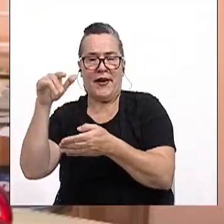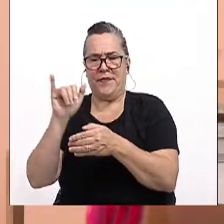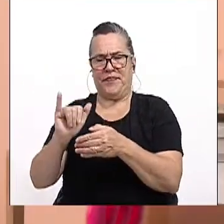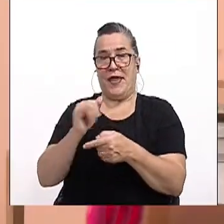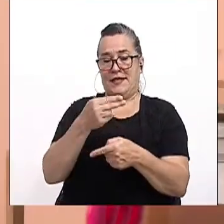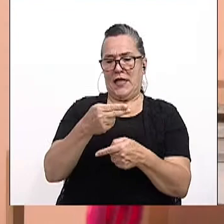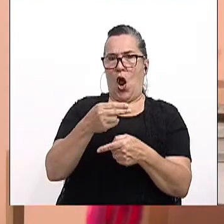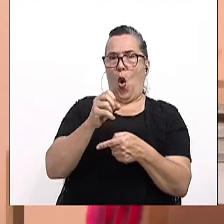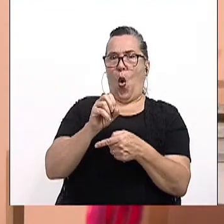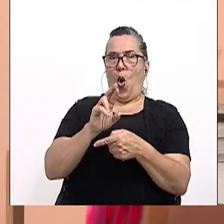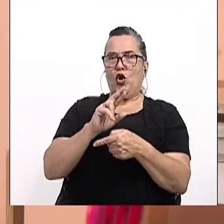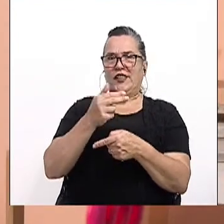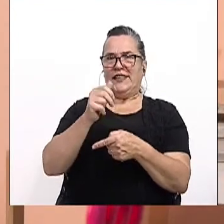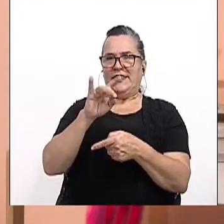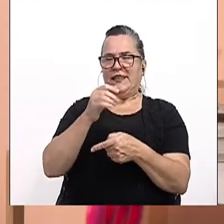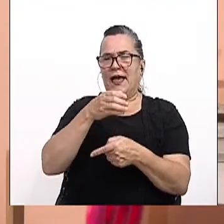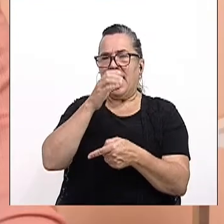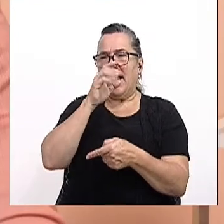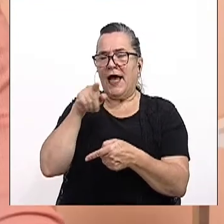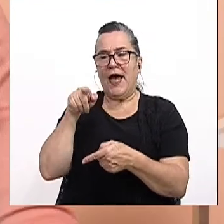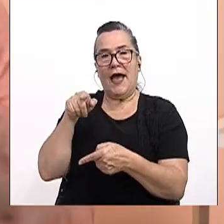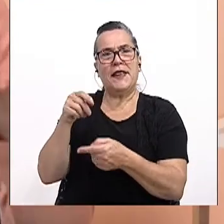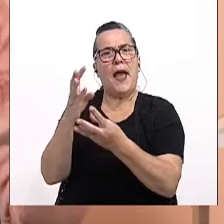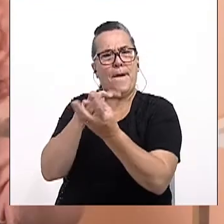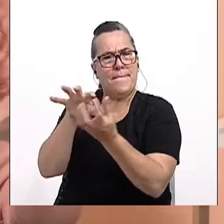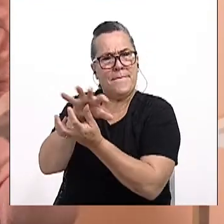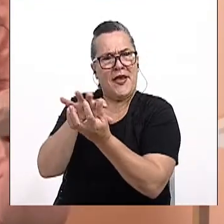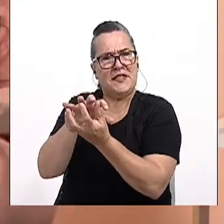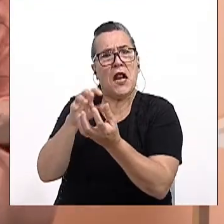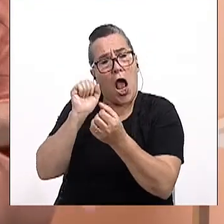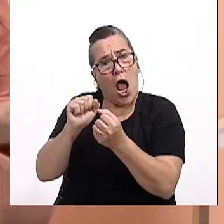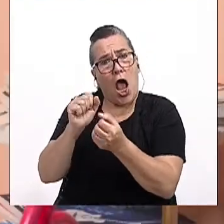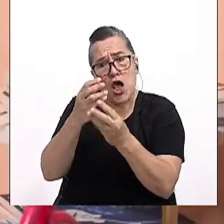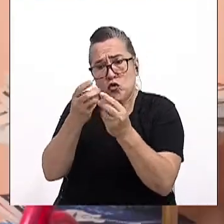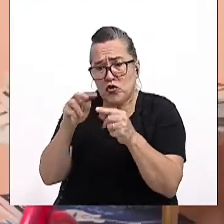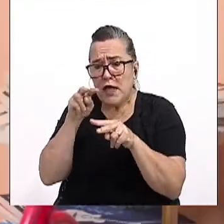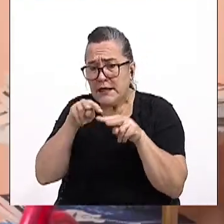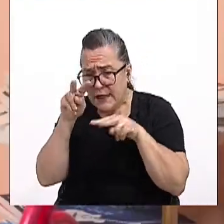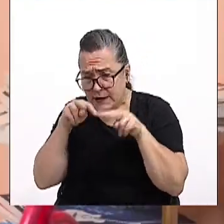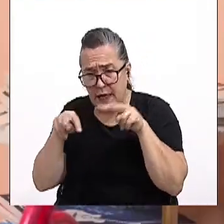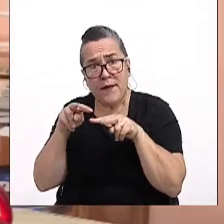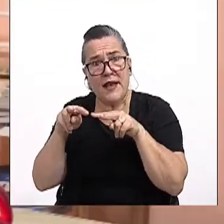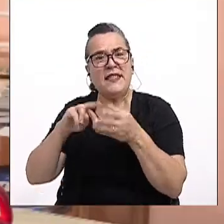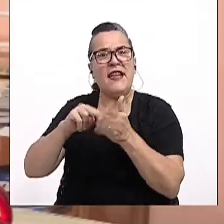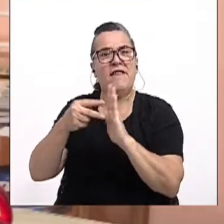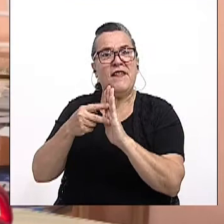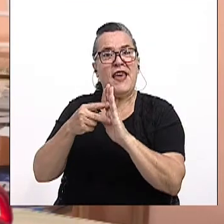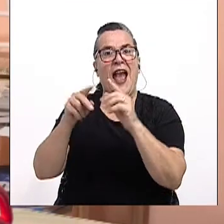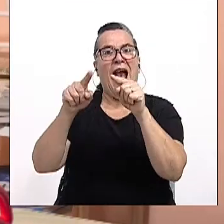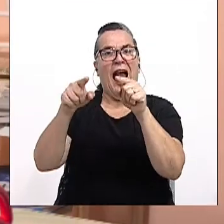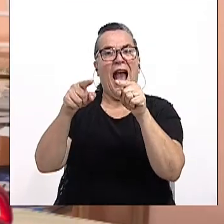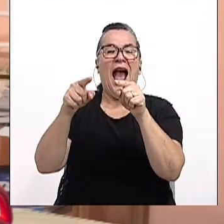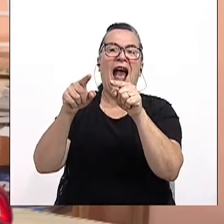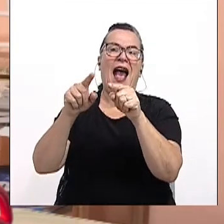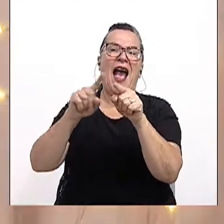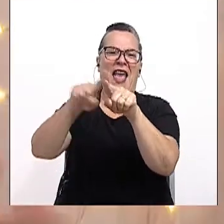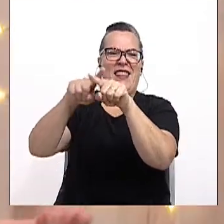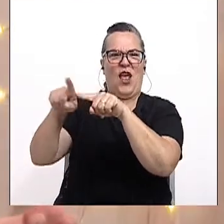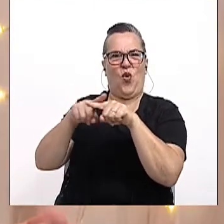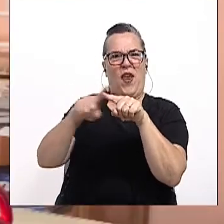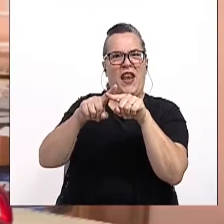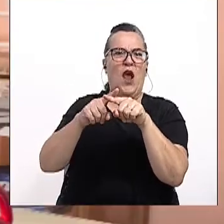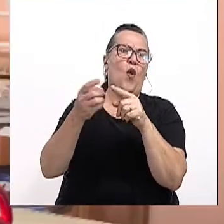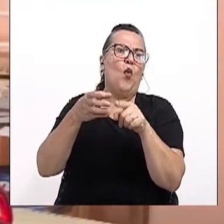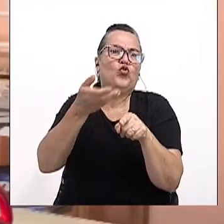una mezcla, y como tiene varias sustancias que se pueden distinguir entre el líquido, es heterogénea, como el cereal con leche o